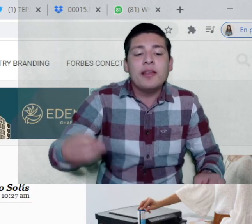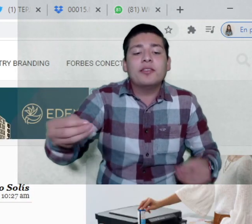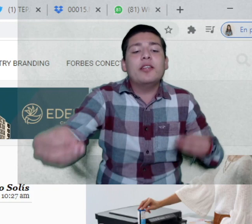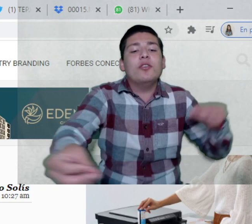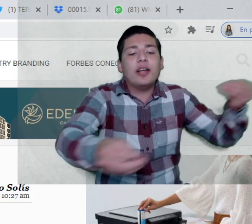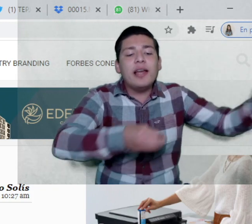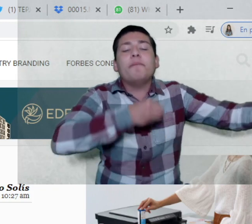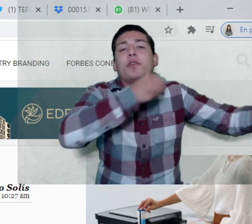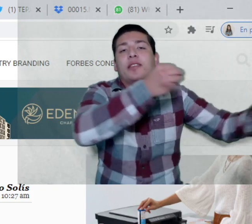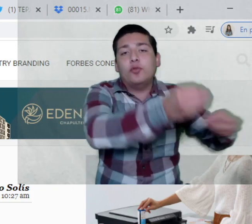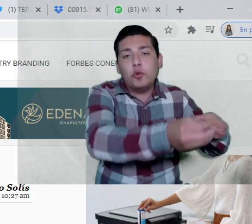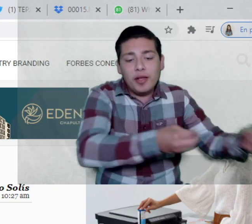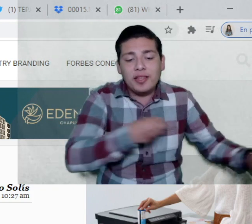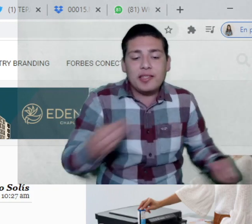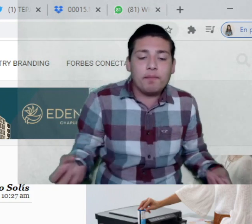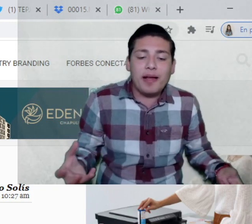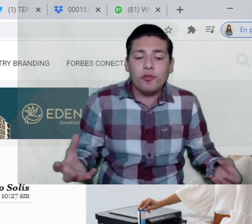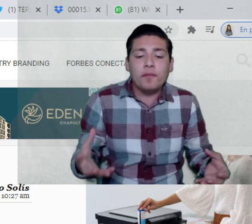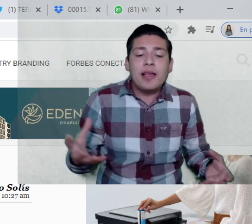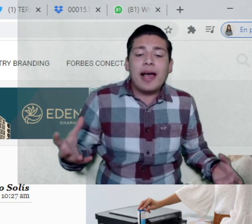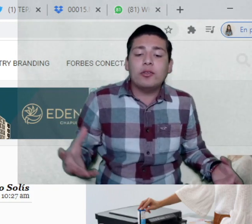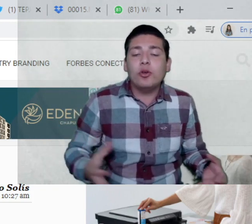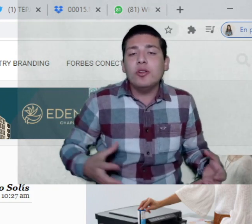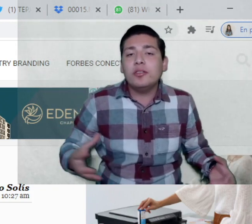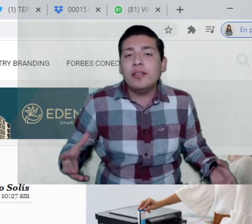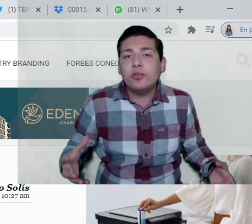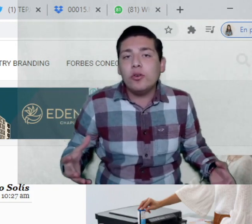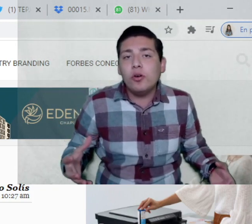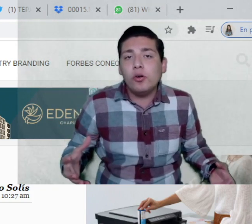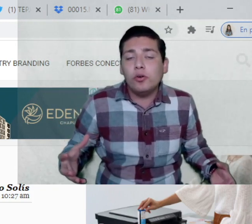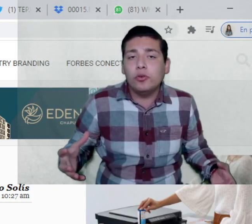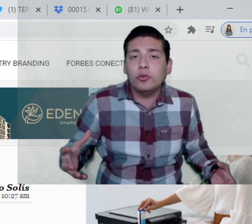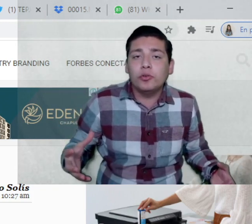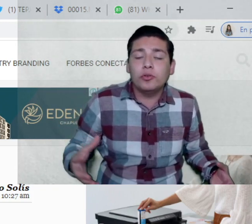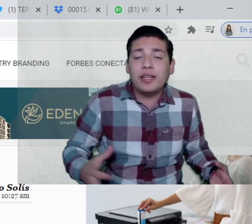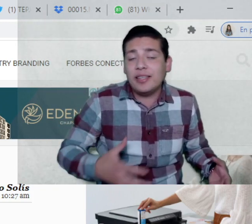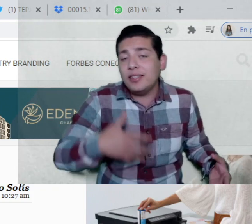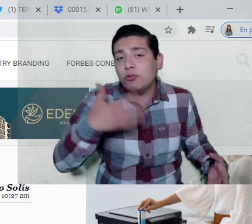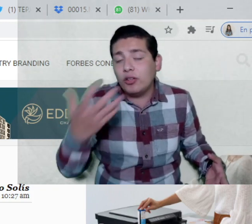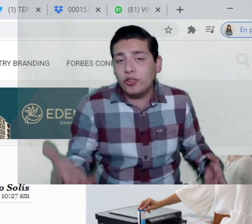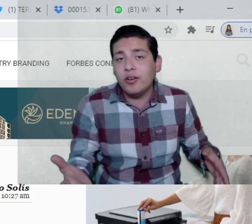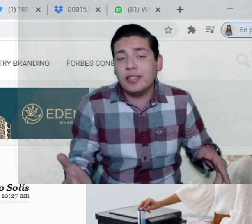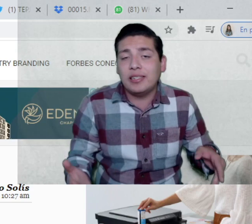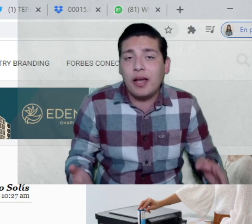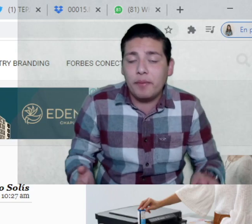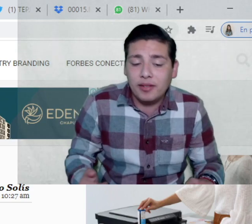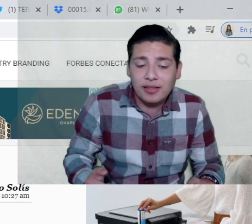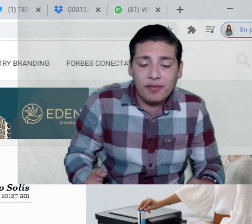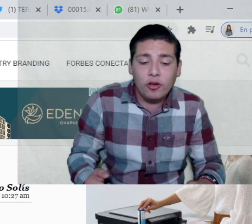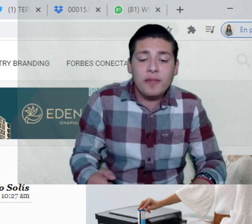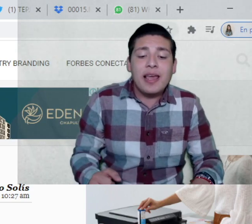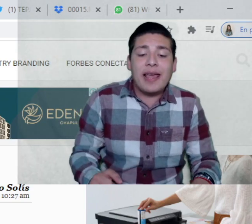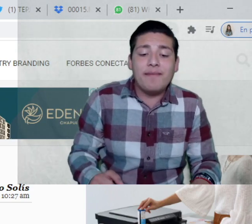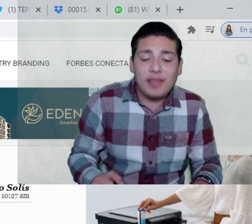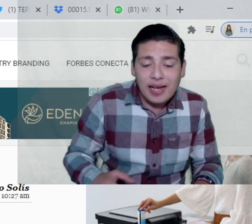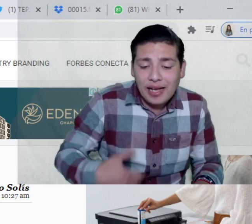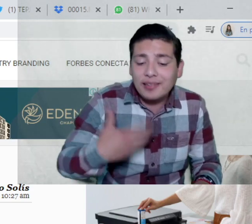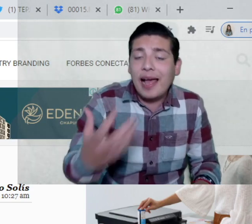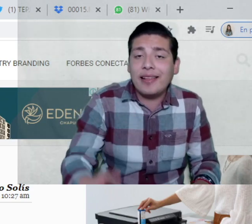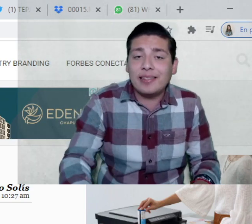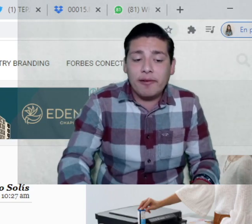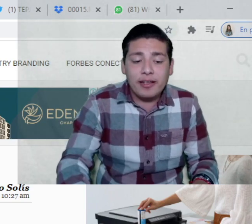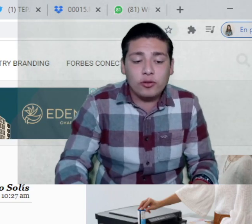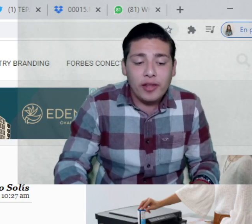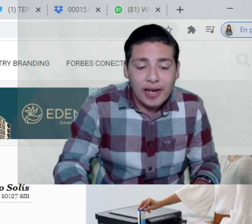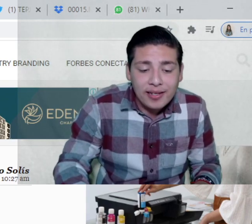canasta, sino que pues estuvo anticipando a todos esta situación que se estaba presentando en Texas